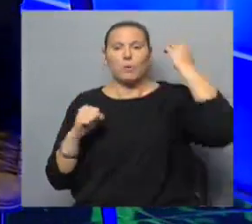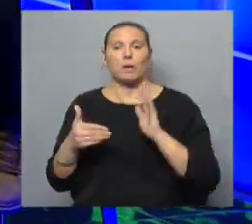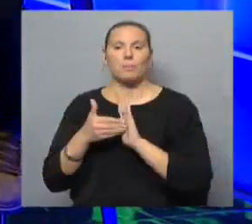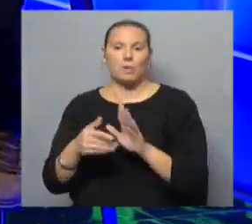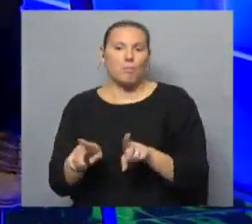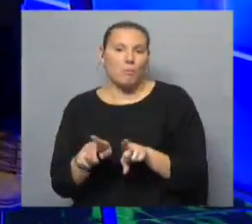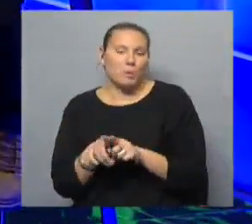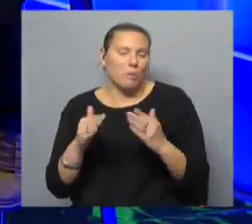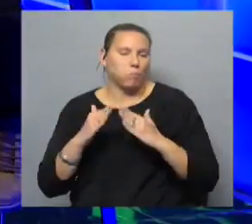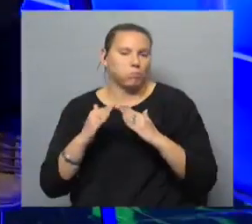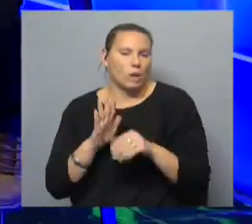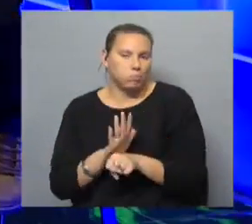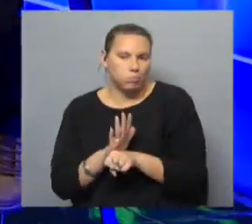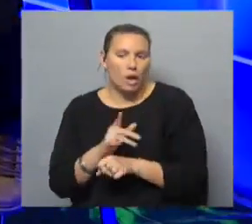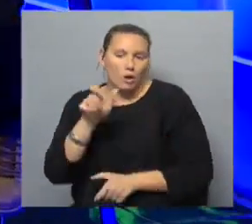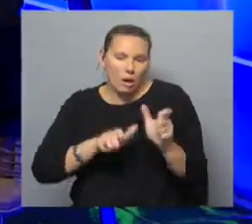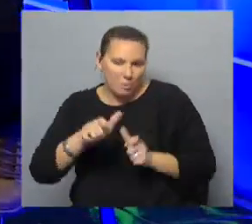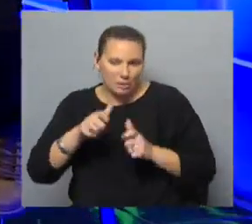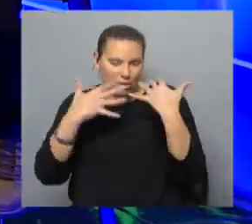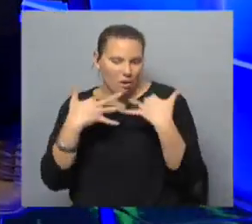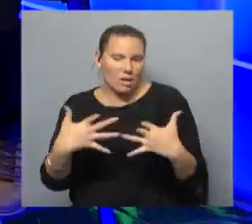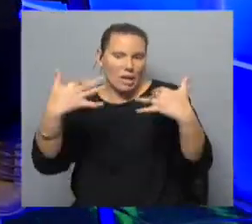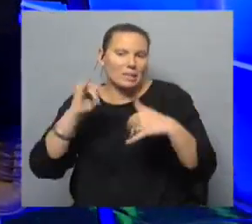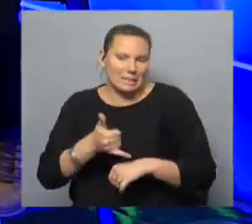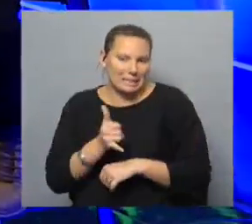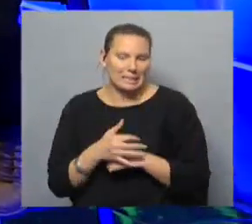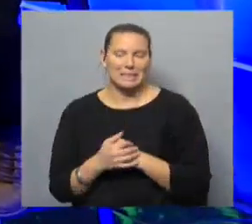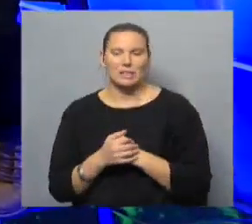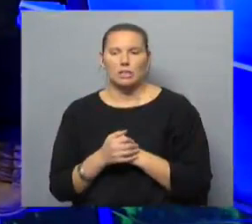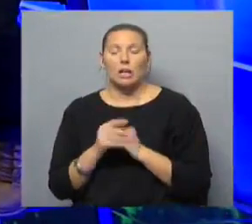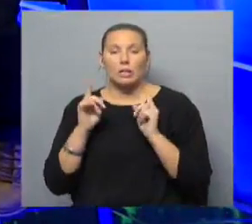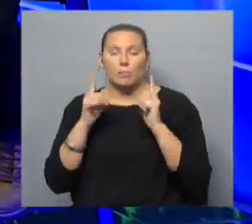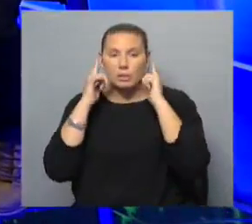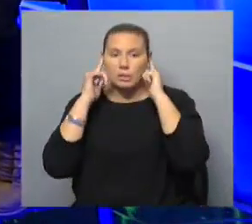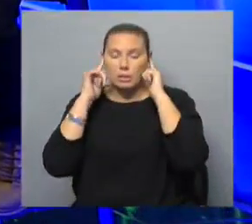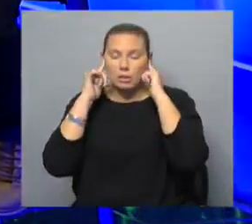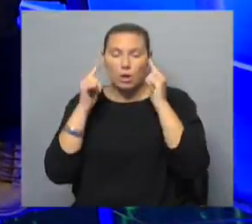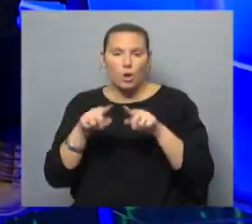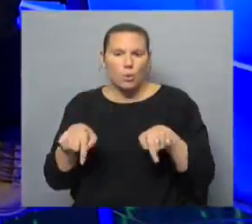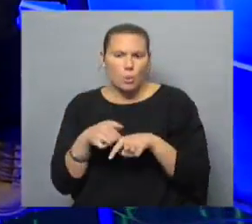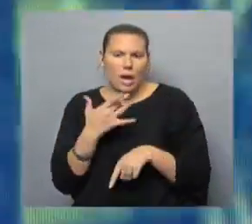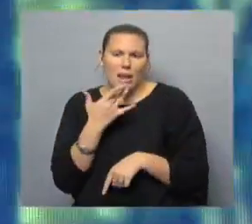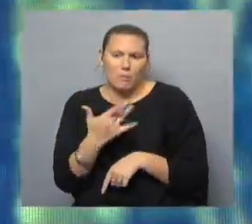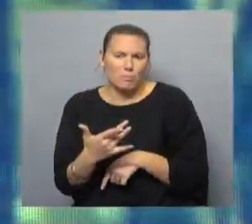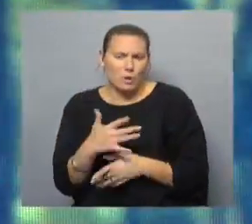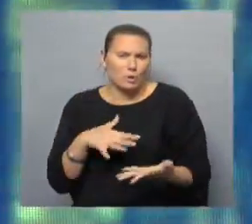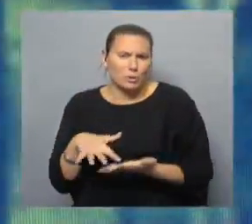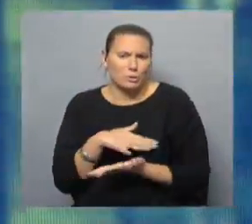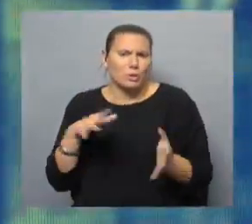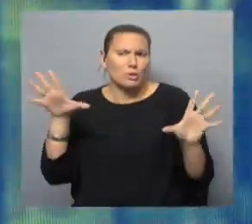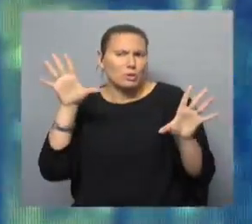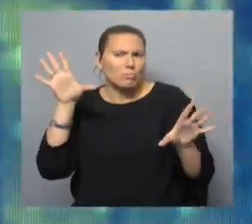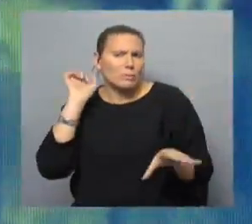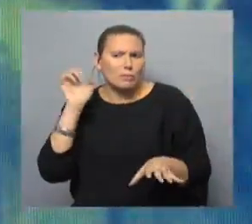en casa, como bien dice. Sí, sí, con la gente ahí, ¿no? Total. Y aparte es el lugar que está divino. Está divino, una acústica